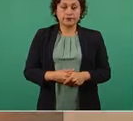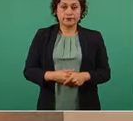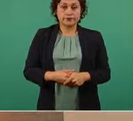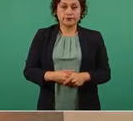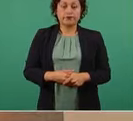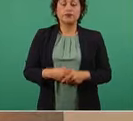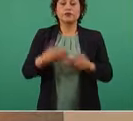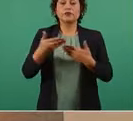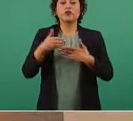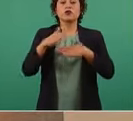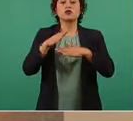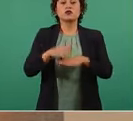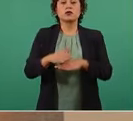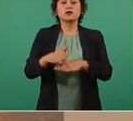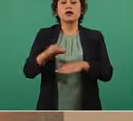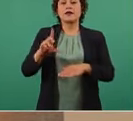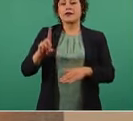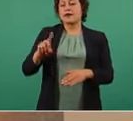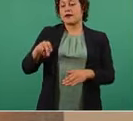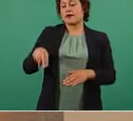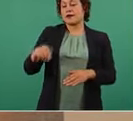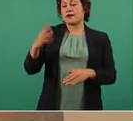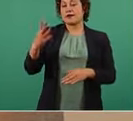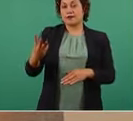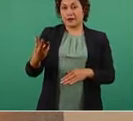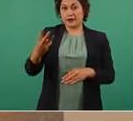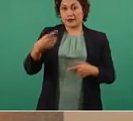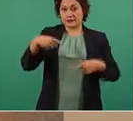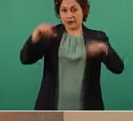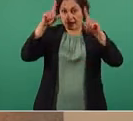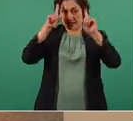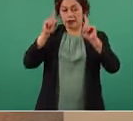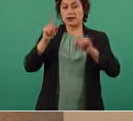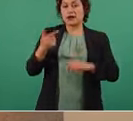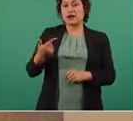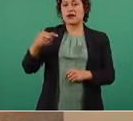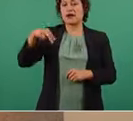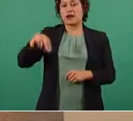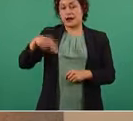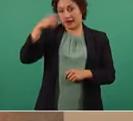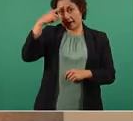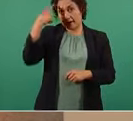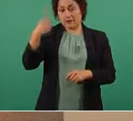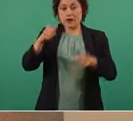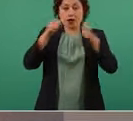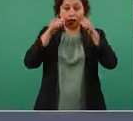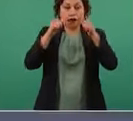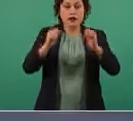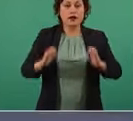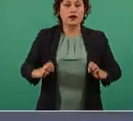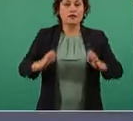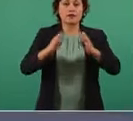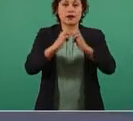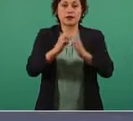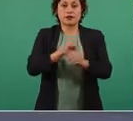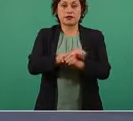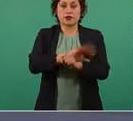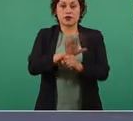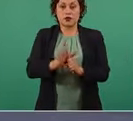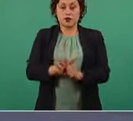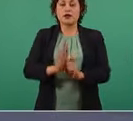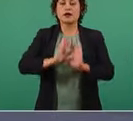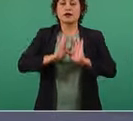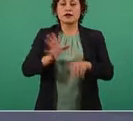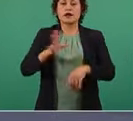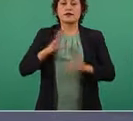que se refiere al plan DN3, plan Marina y plan de la Guardia Nacional para atención de emergencia sanitaria del COVID, se tienen